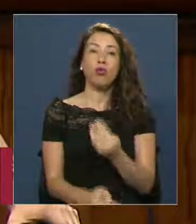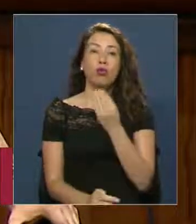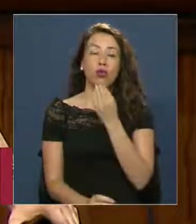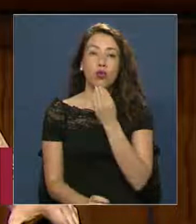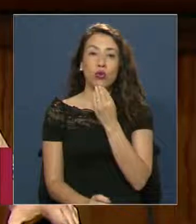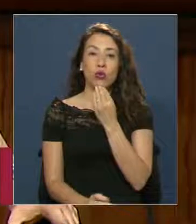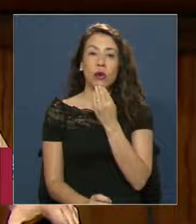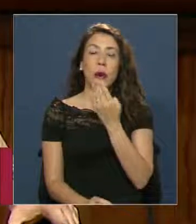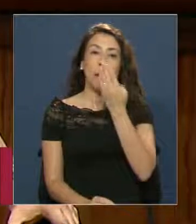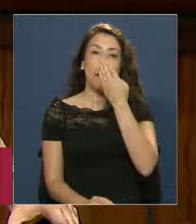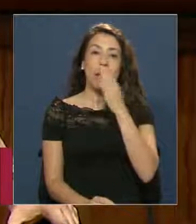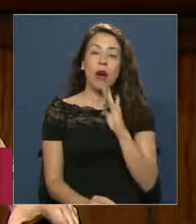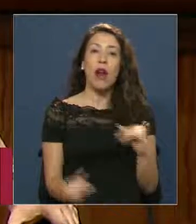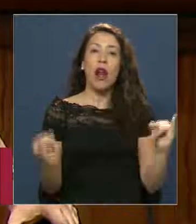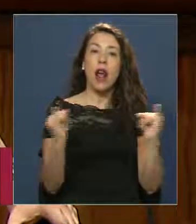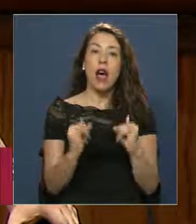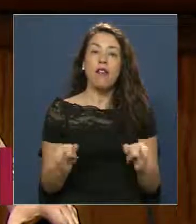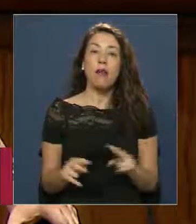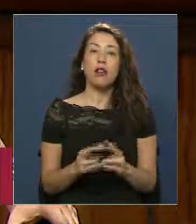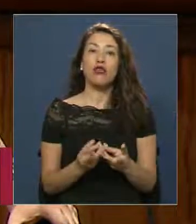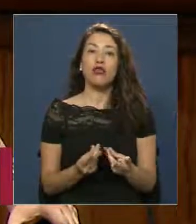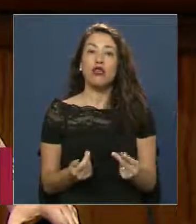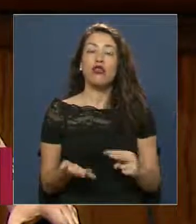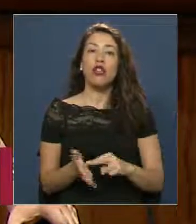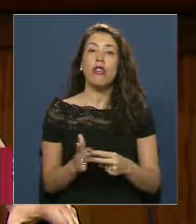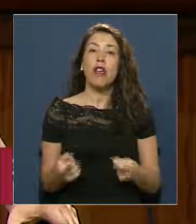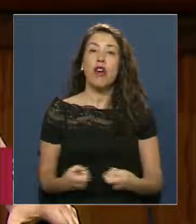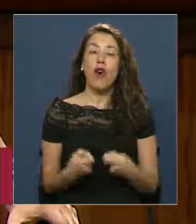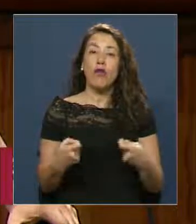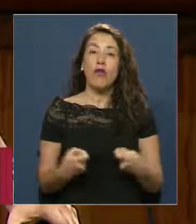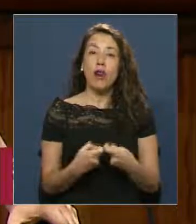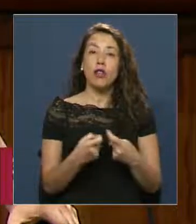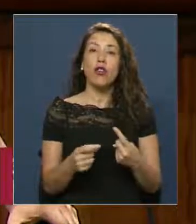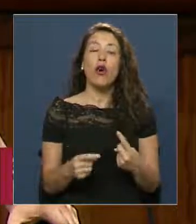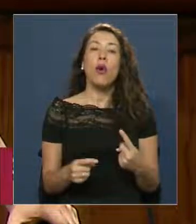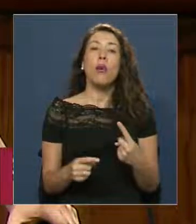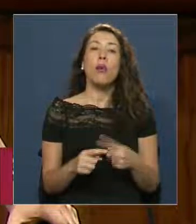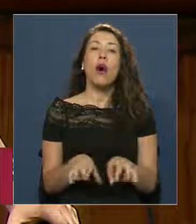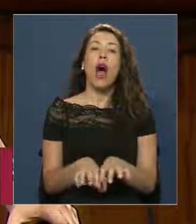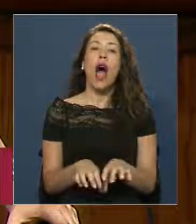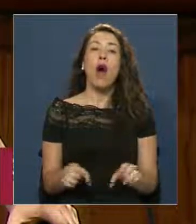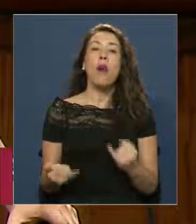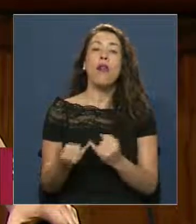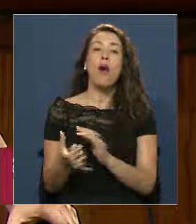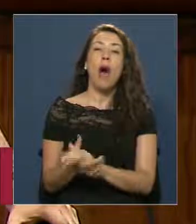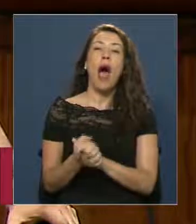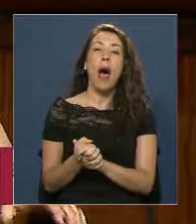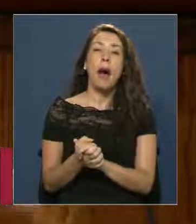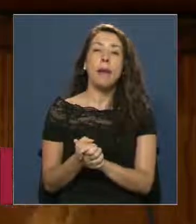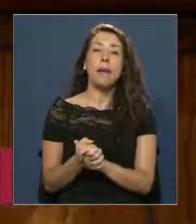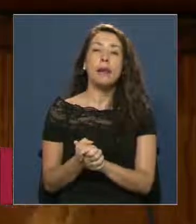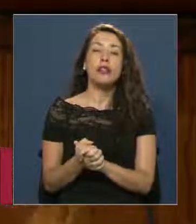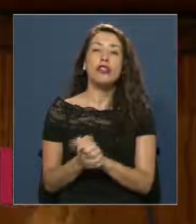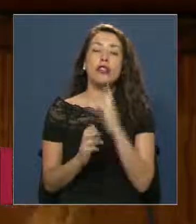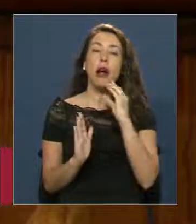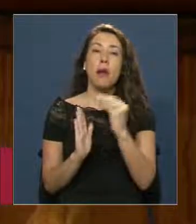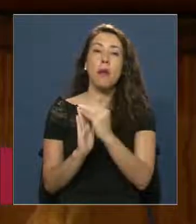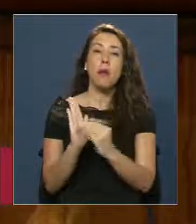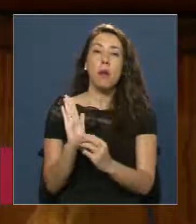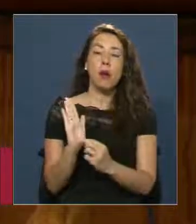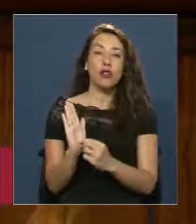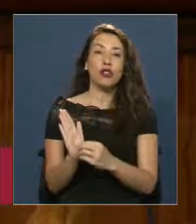también mejorar los mecanismos de solución de controversias mediante el procedimiento de acuerdo amistoso que contemplan